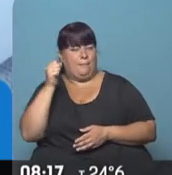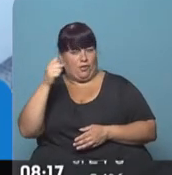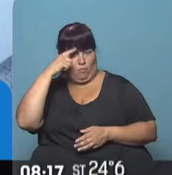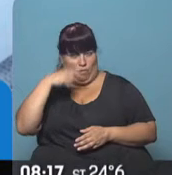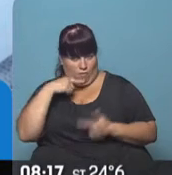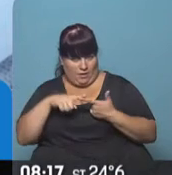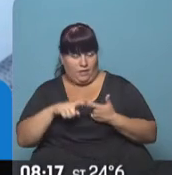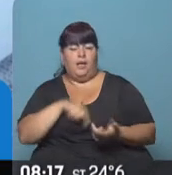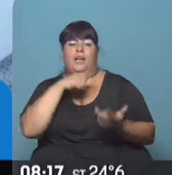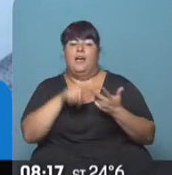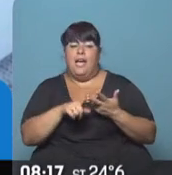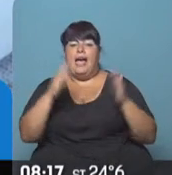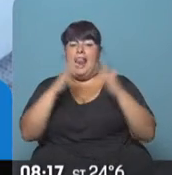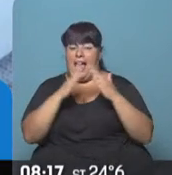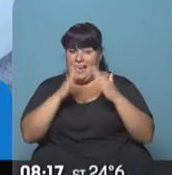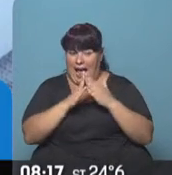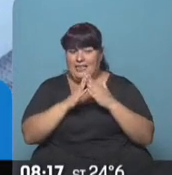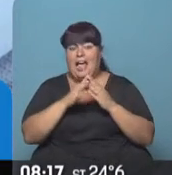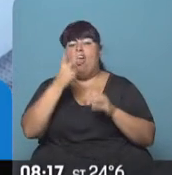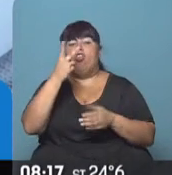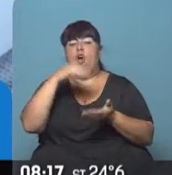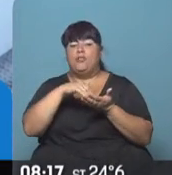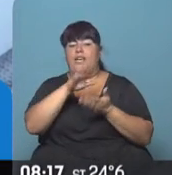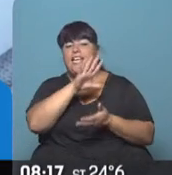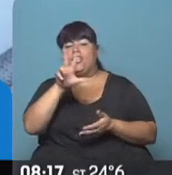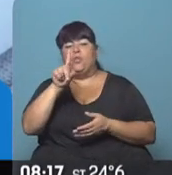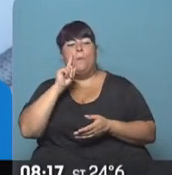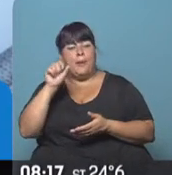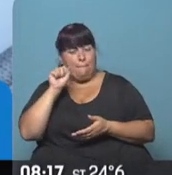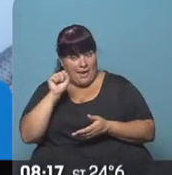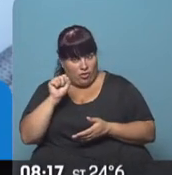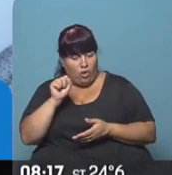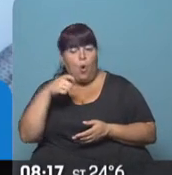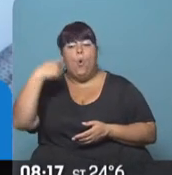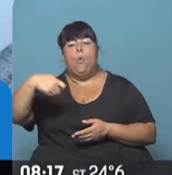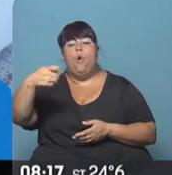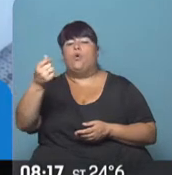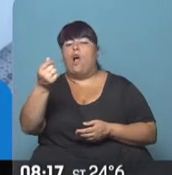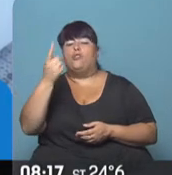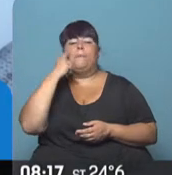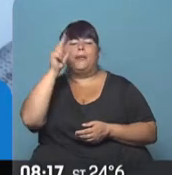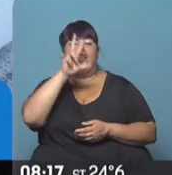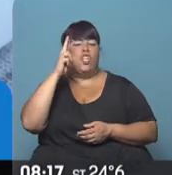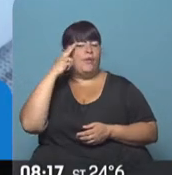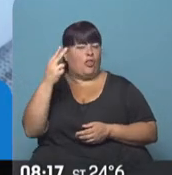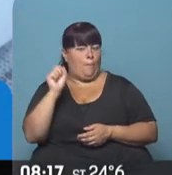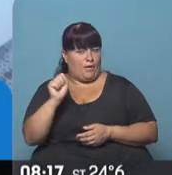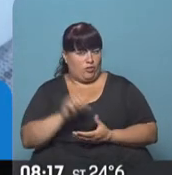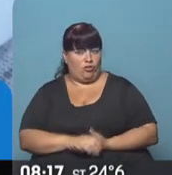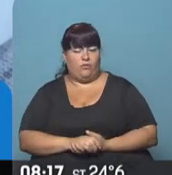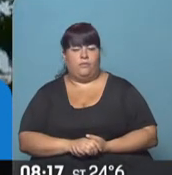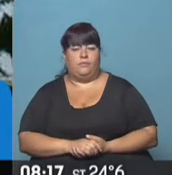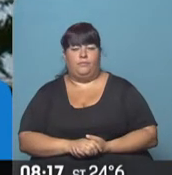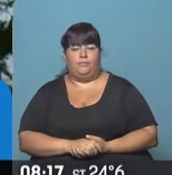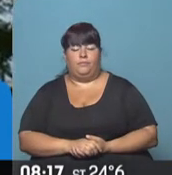496 pesos. Y las viviendas de hasta 2.531.000 pesos abonarán una cuota de 1.392